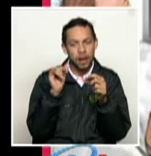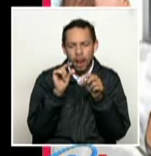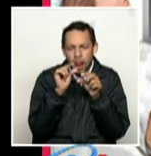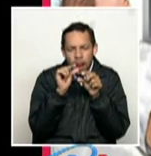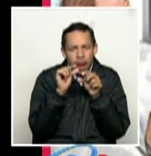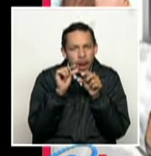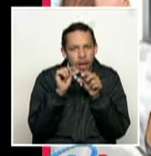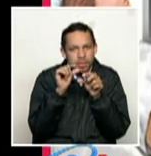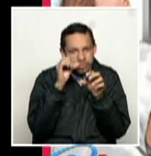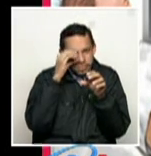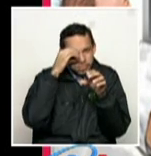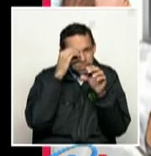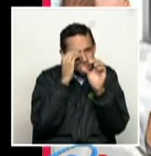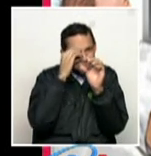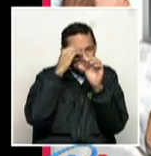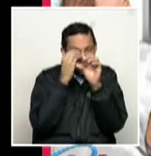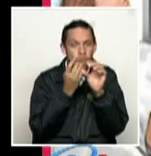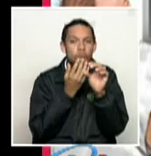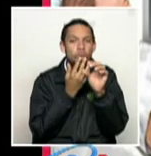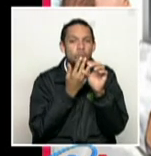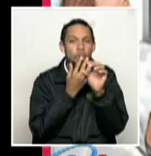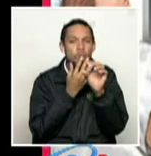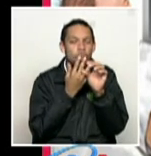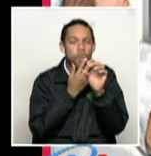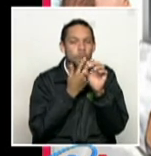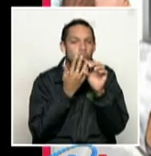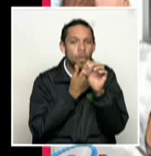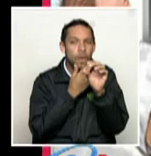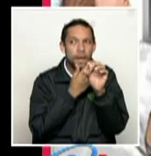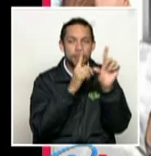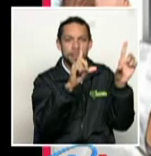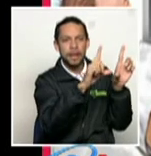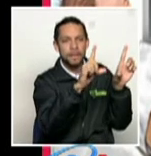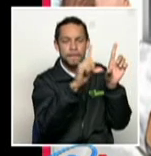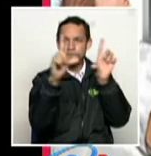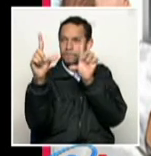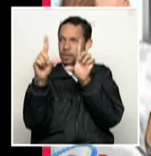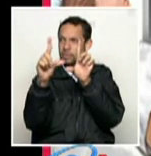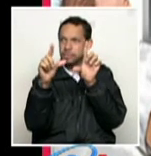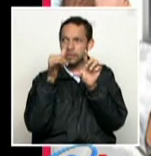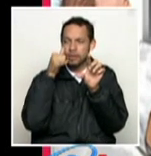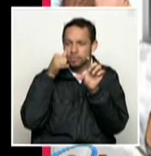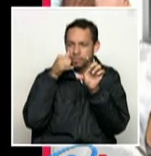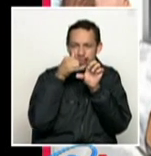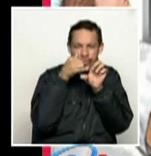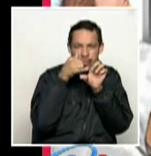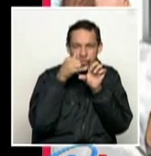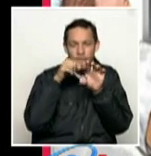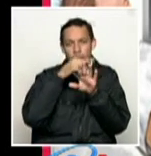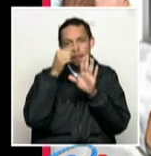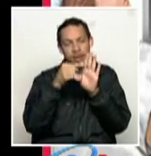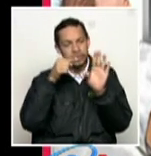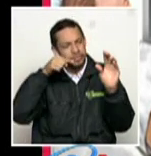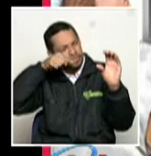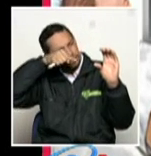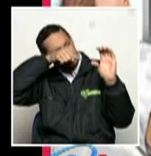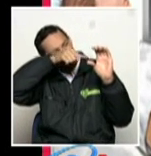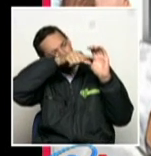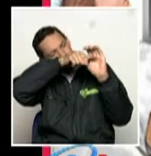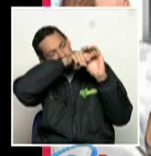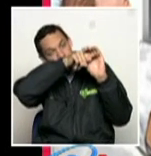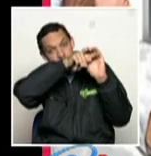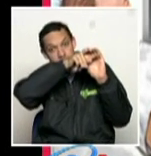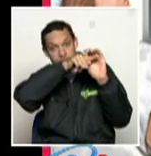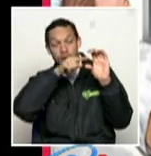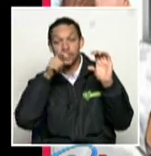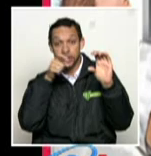microscopio especial, con unas tinturas especiales en unas pantallas gigantes, uno puede ver directamente la lesión. Esto no se ve en una citología,